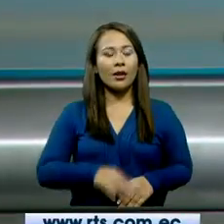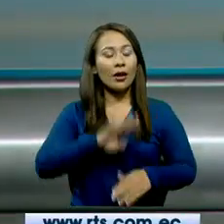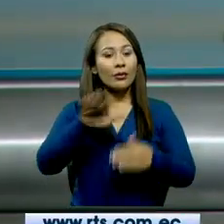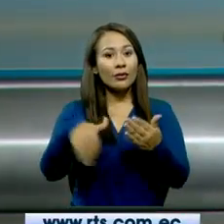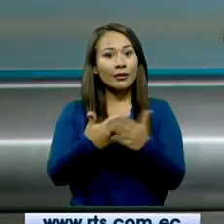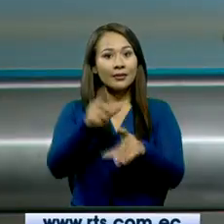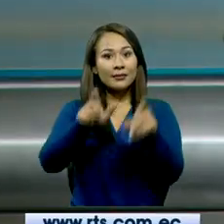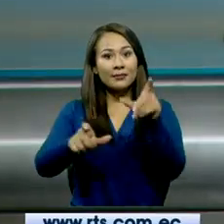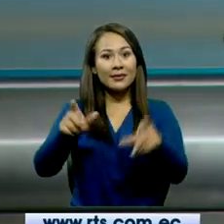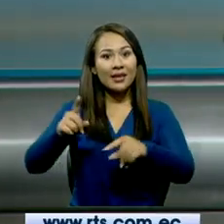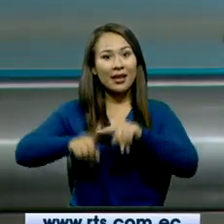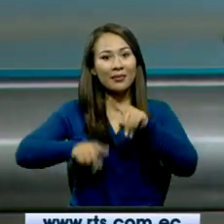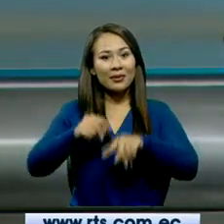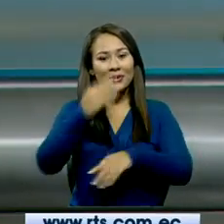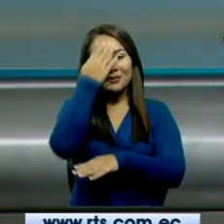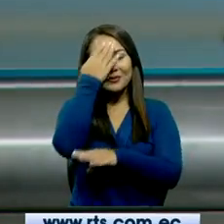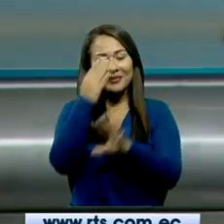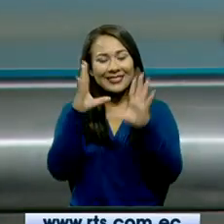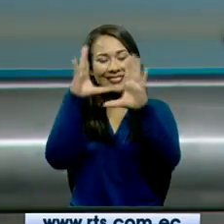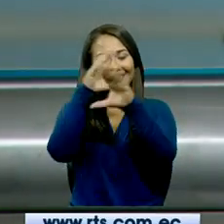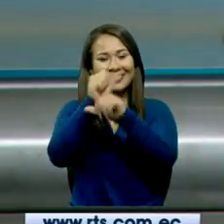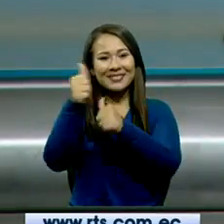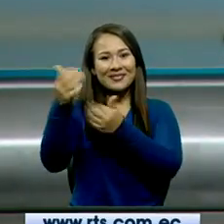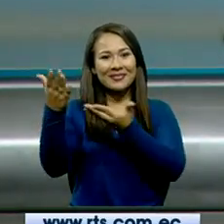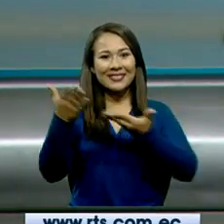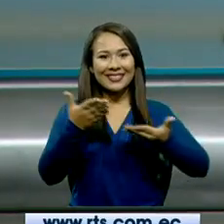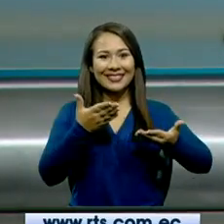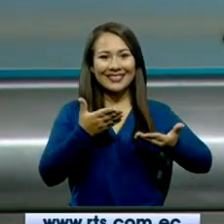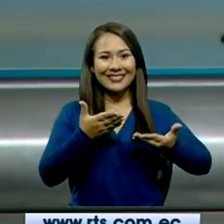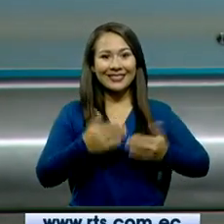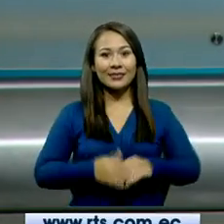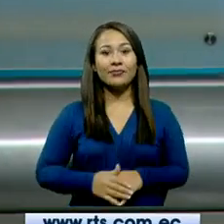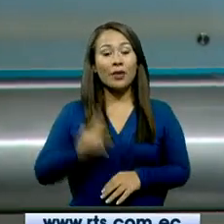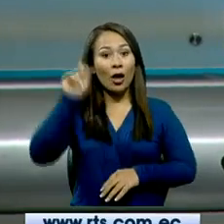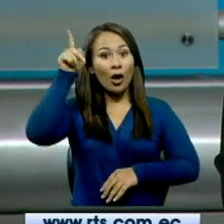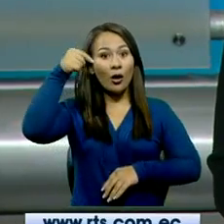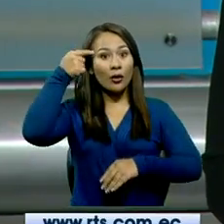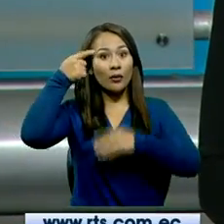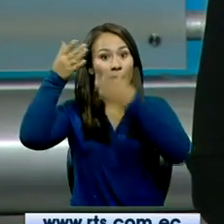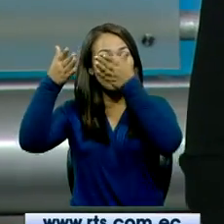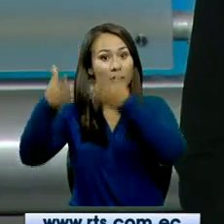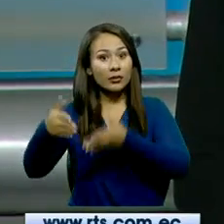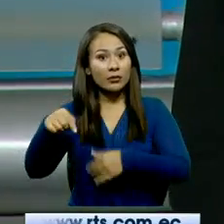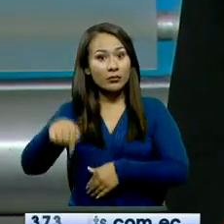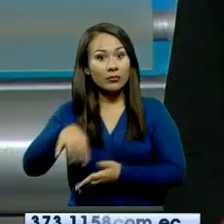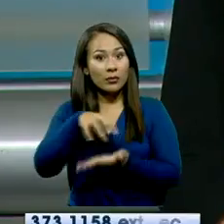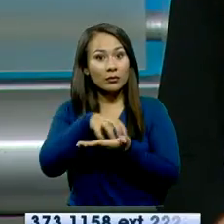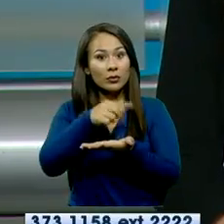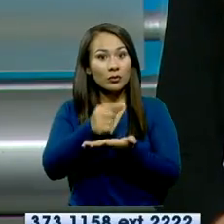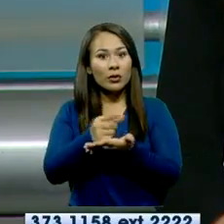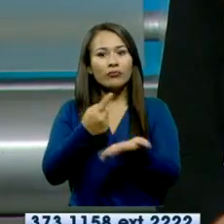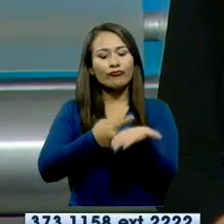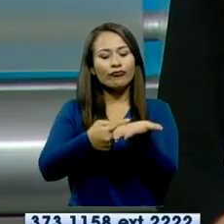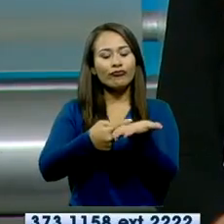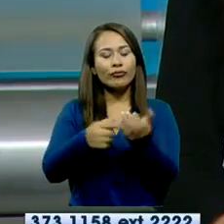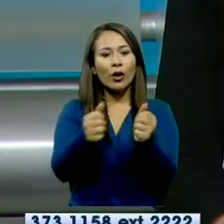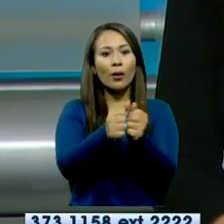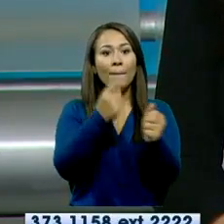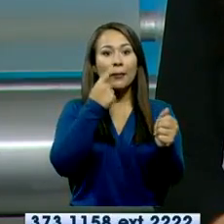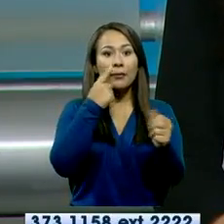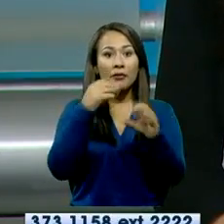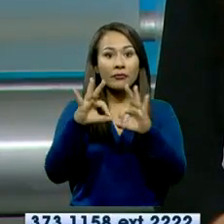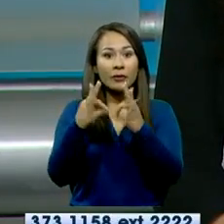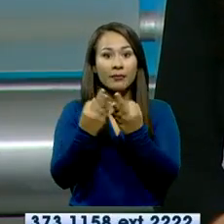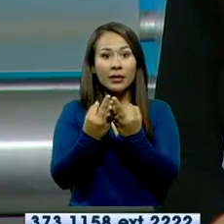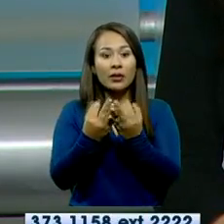Queridos televidentes de todo el país, buenas noches y bienvenidos. El gobernador del Guayas se reunió con padres de familia del plantel en donde